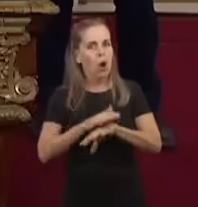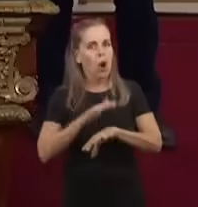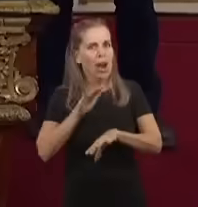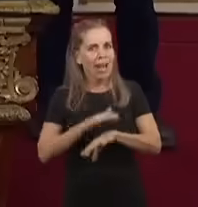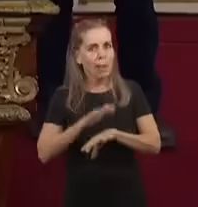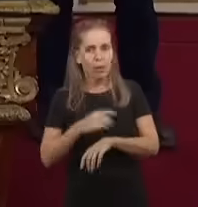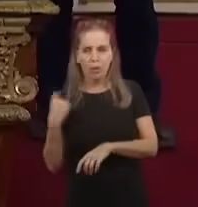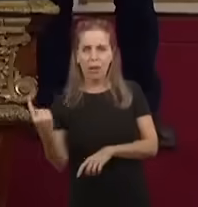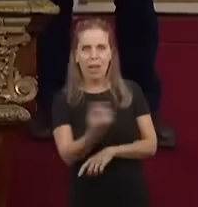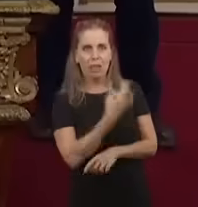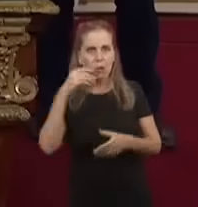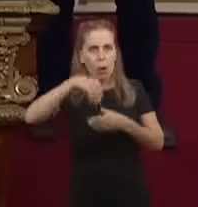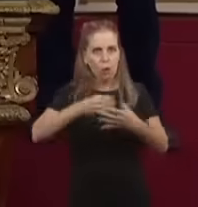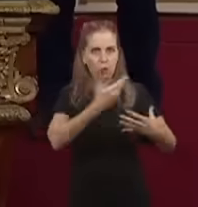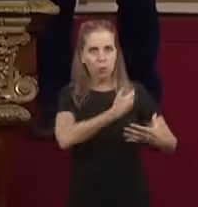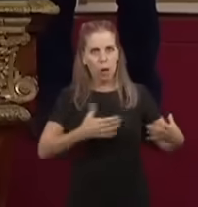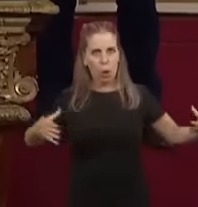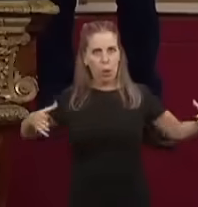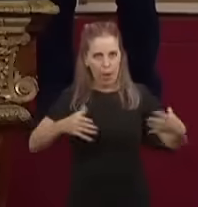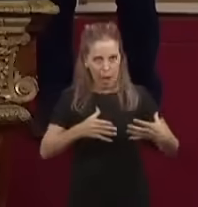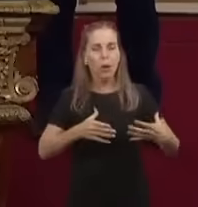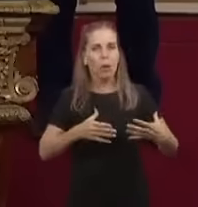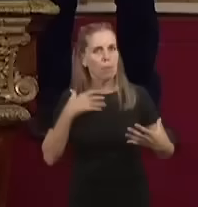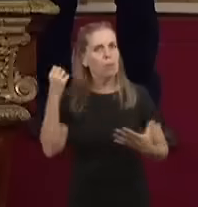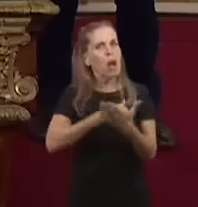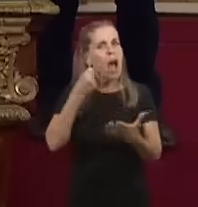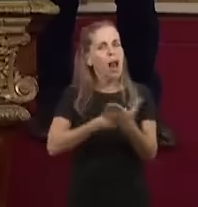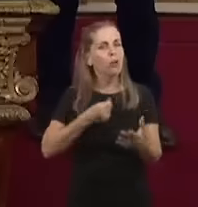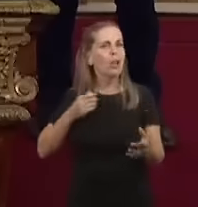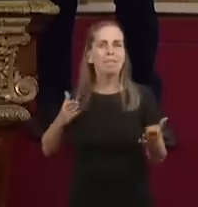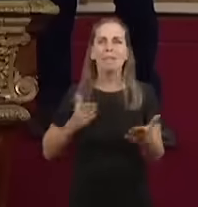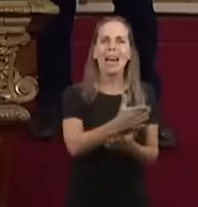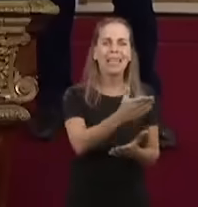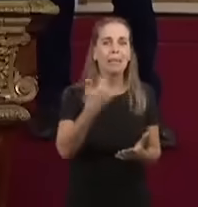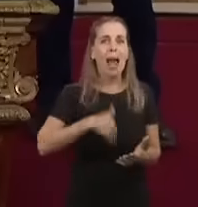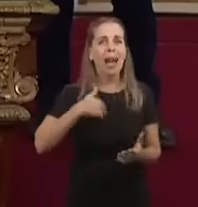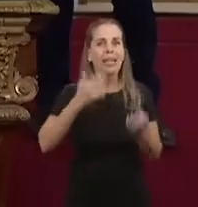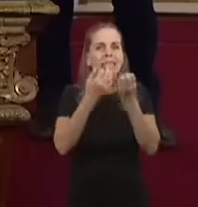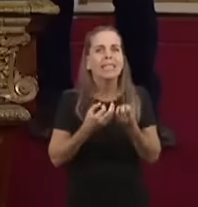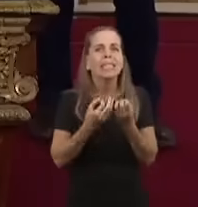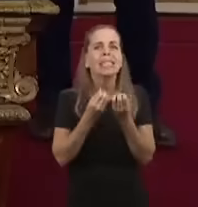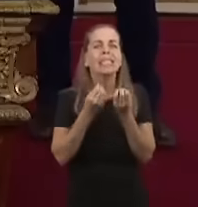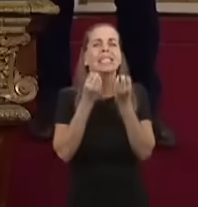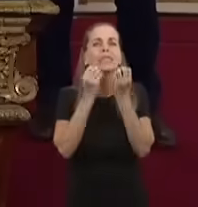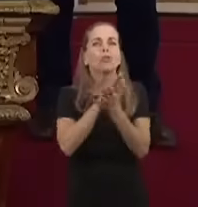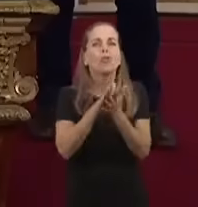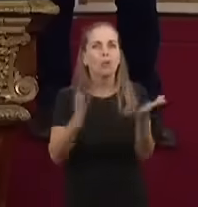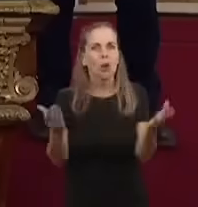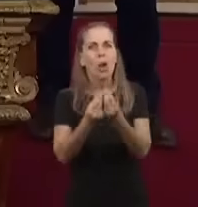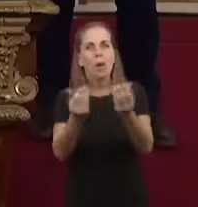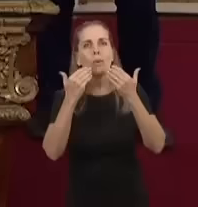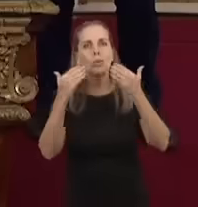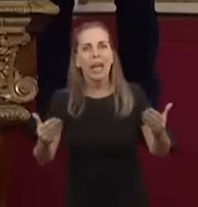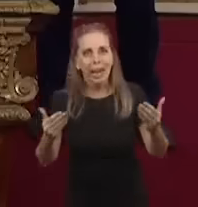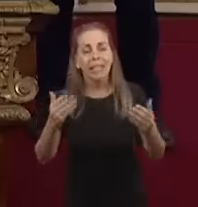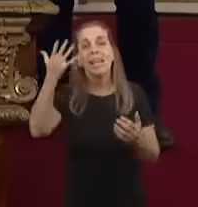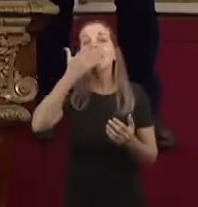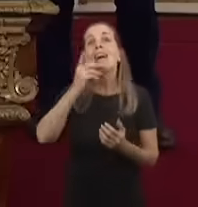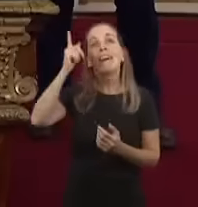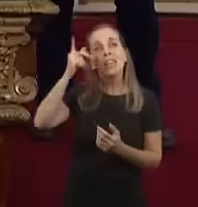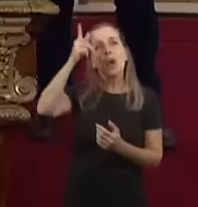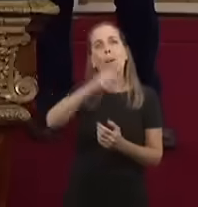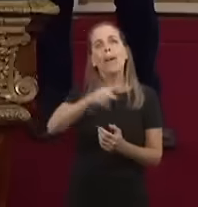formamos parte de este gobierno vamos a dejar la vida para sacar este país del infierno que hemos recibido Muchas gracias Que Dios bendiga